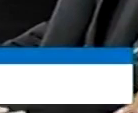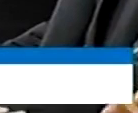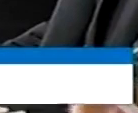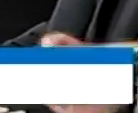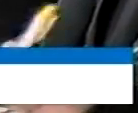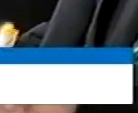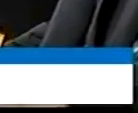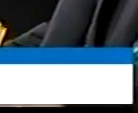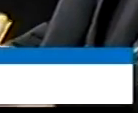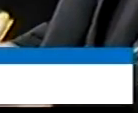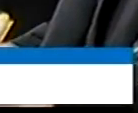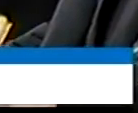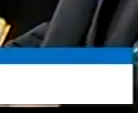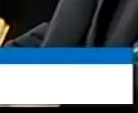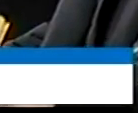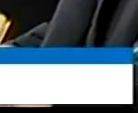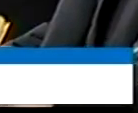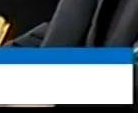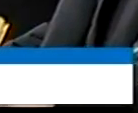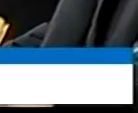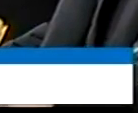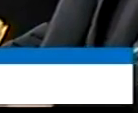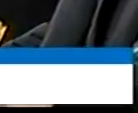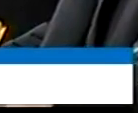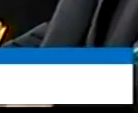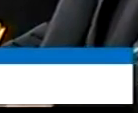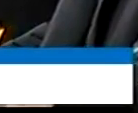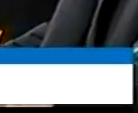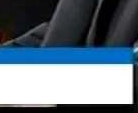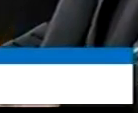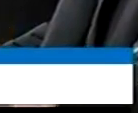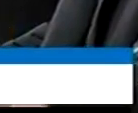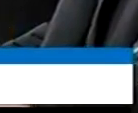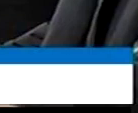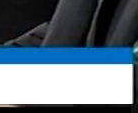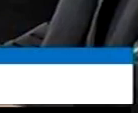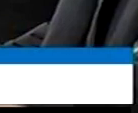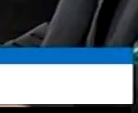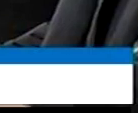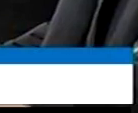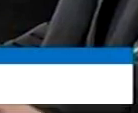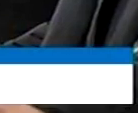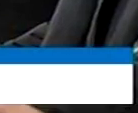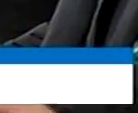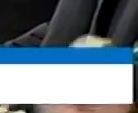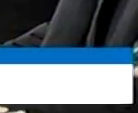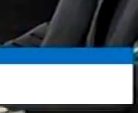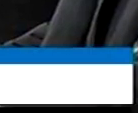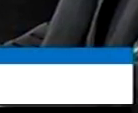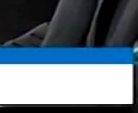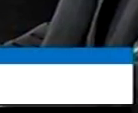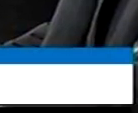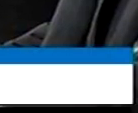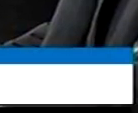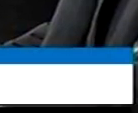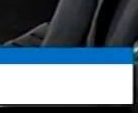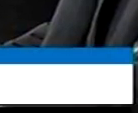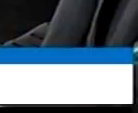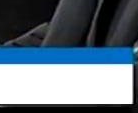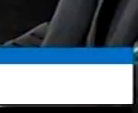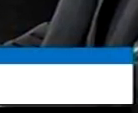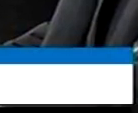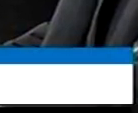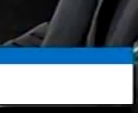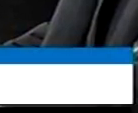región de La Libertad. Es bueno que verifiquemos eso porque los vehículos en realidad sufren las consecuencias porque no son